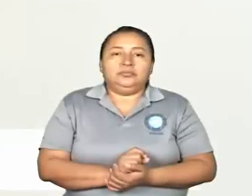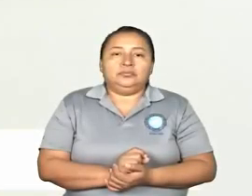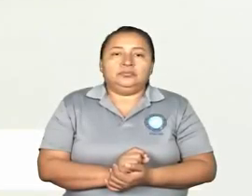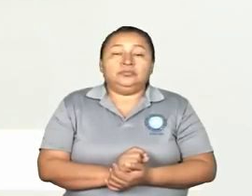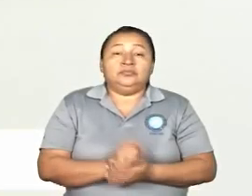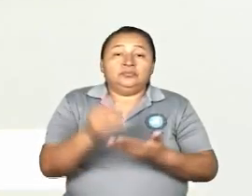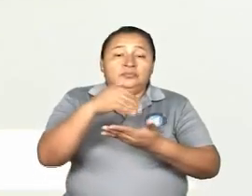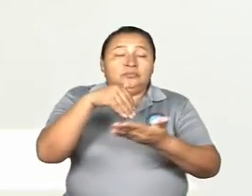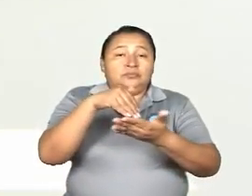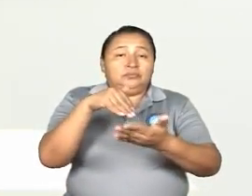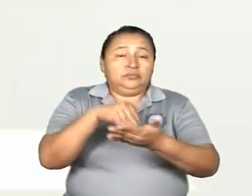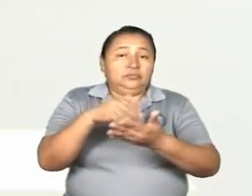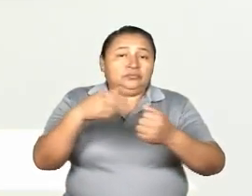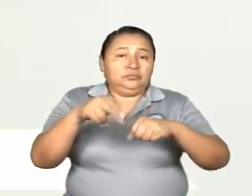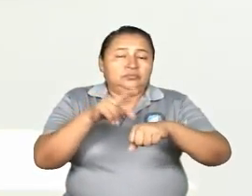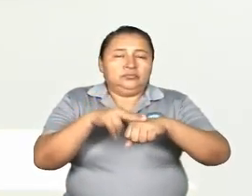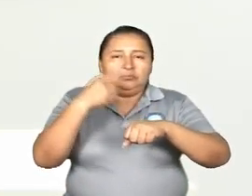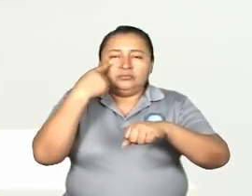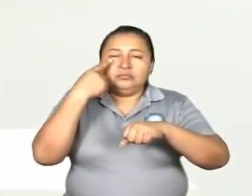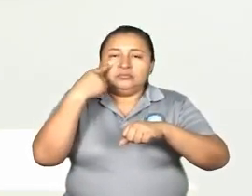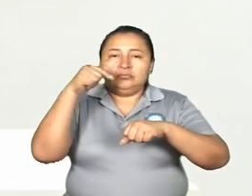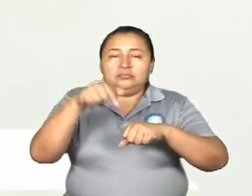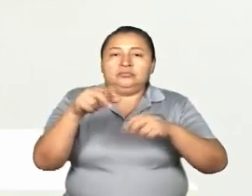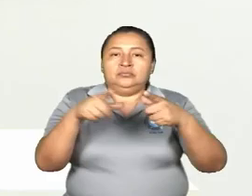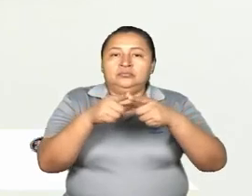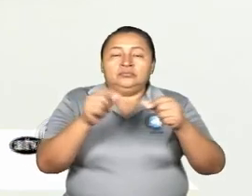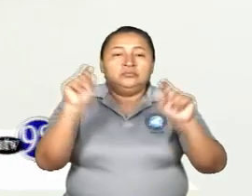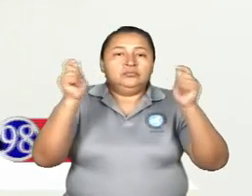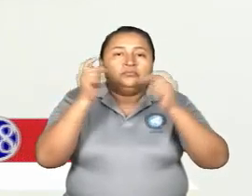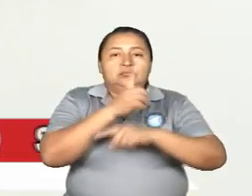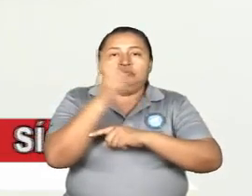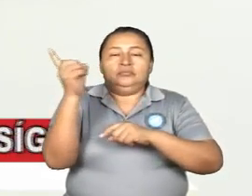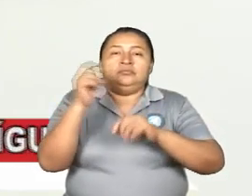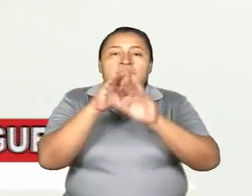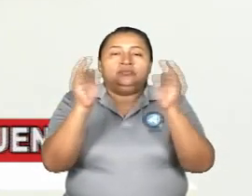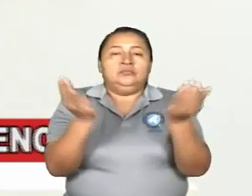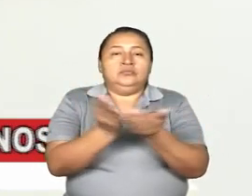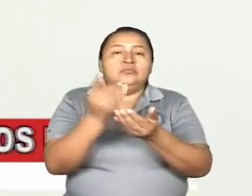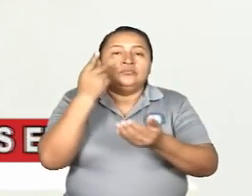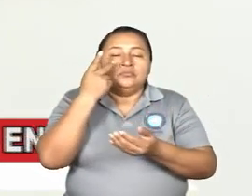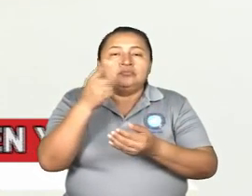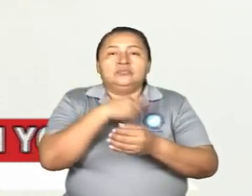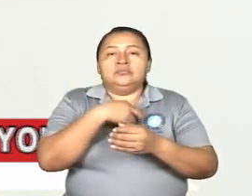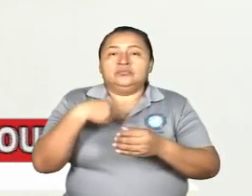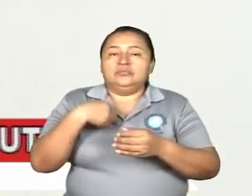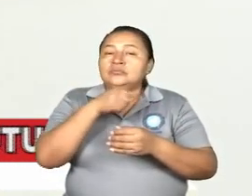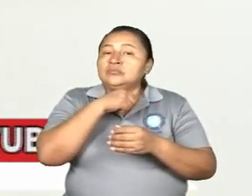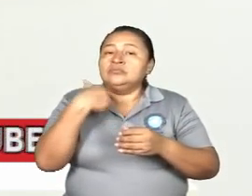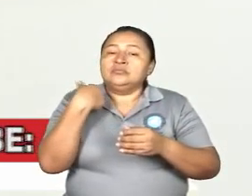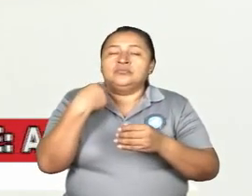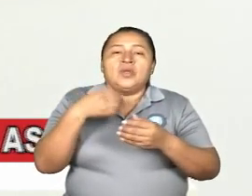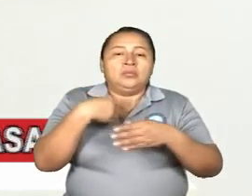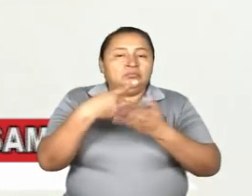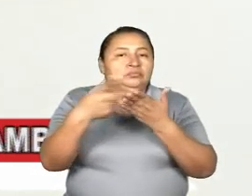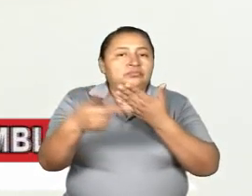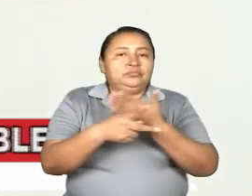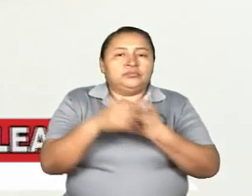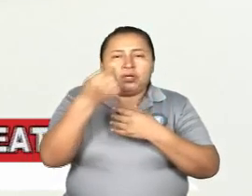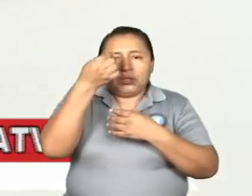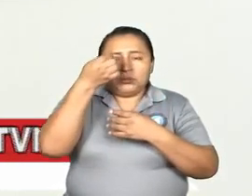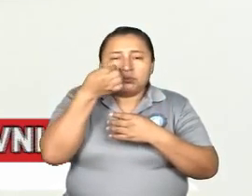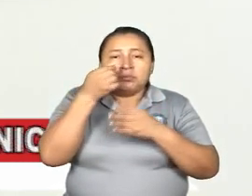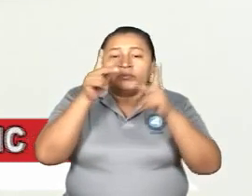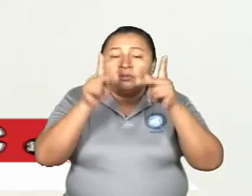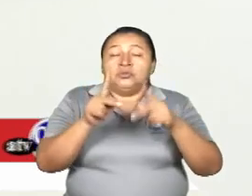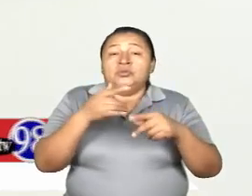El Centro Nacional de Oftalmología en Managua celebró el Día Mundial de la Visión realizando exámenes visuales y programando cirugías de cataratas para la